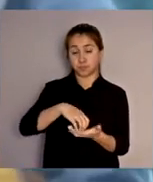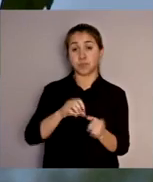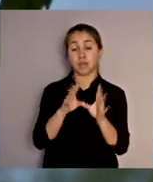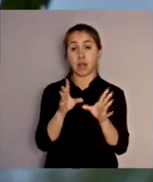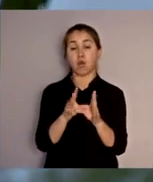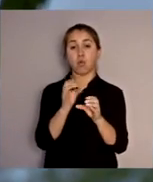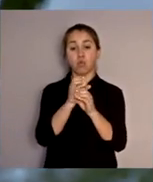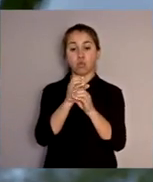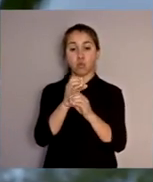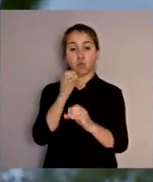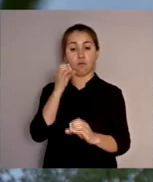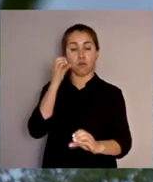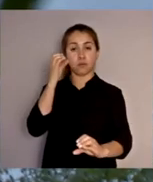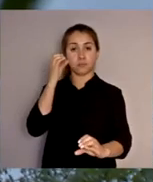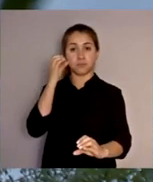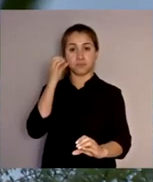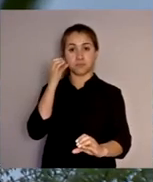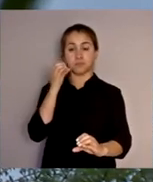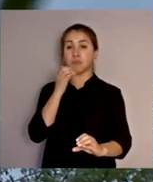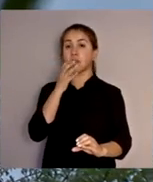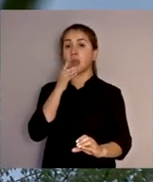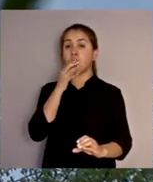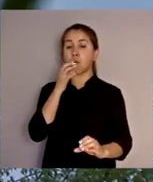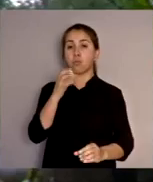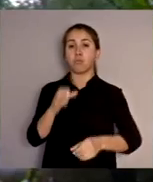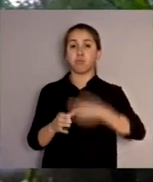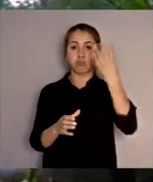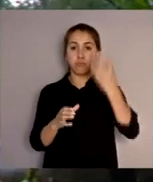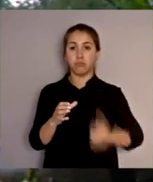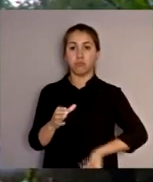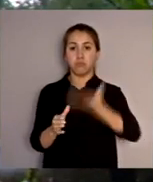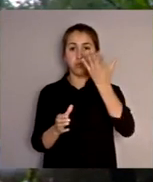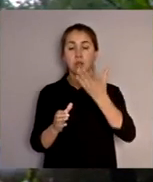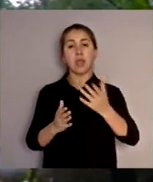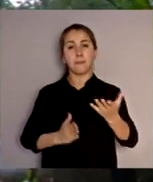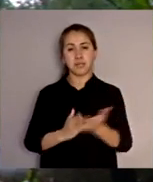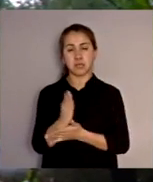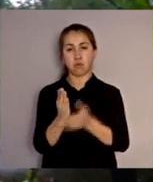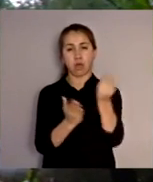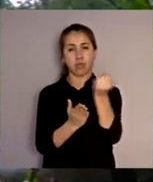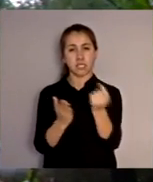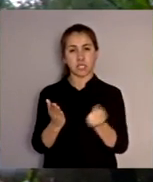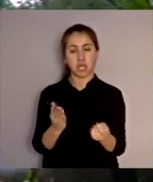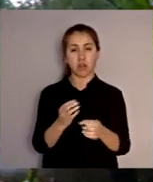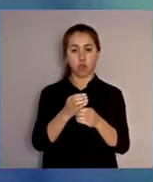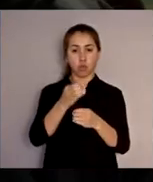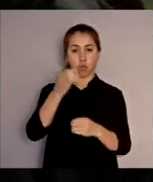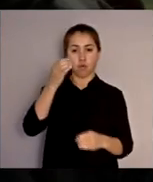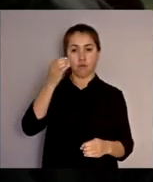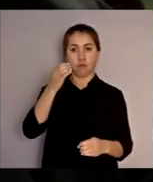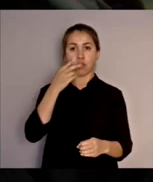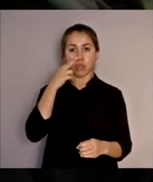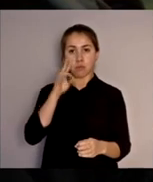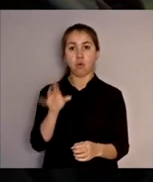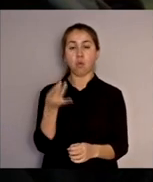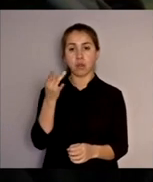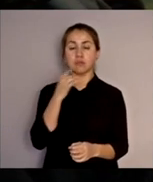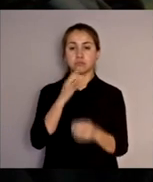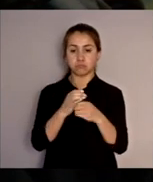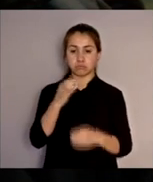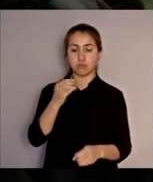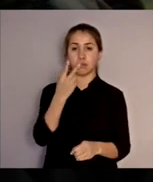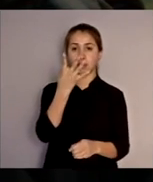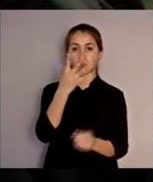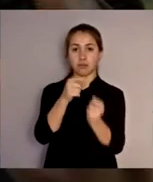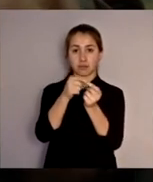tubo y el agua sale por arriba. Pero cuando empezamos a diseñar el tubo, nos dimos cuenta que este tubo, que tiene